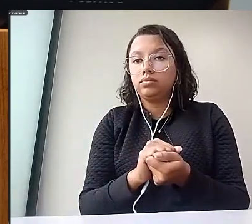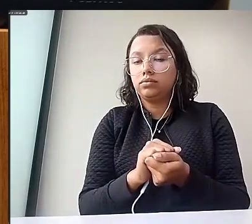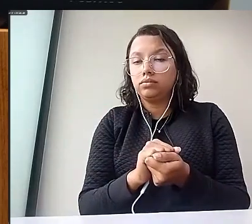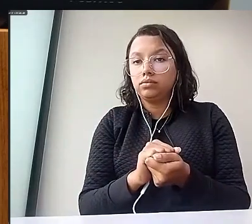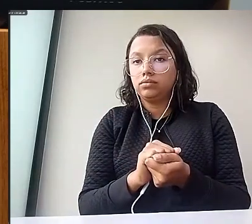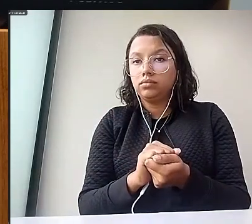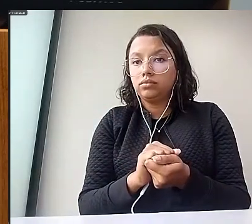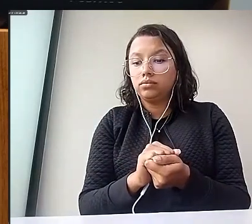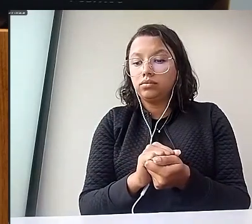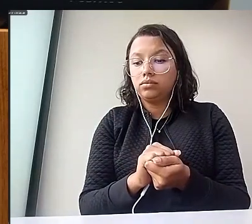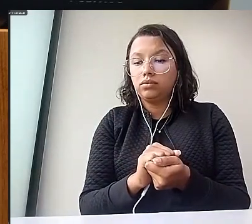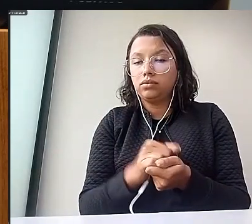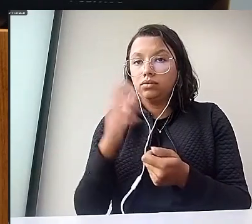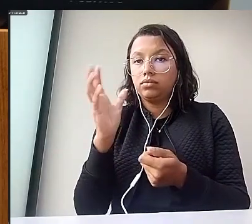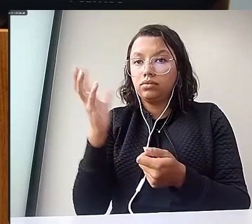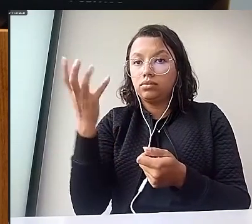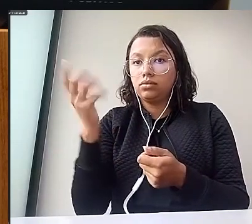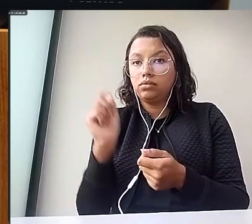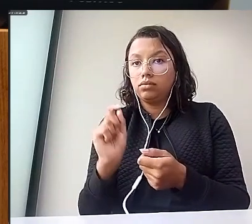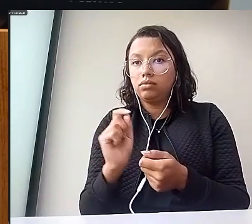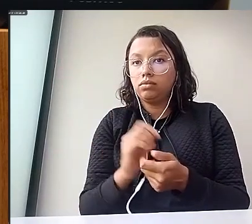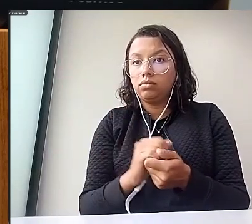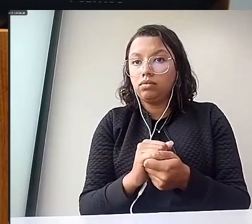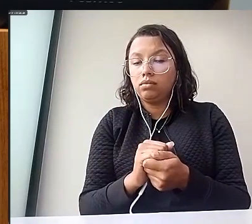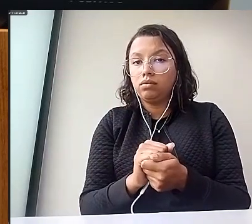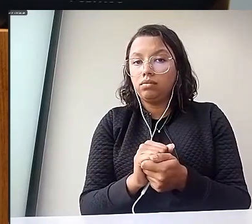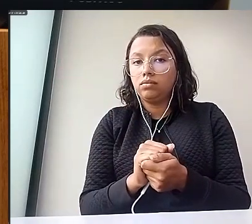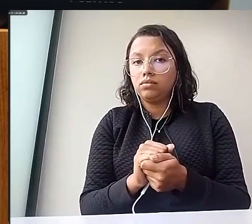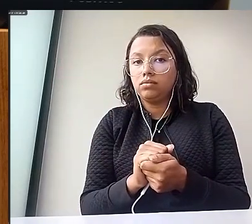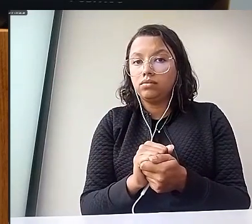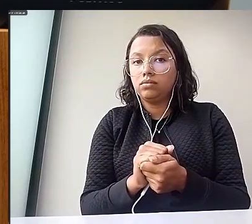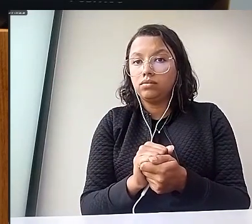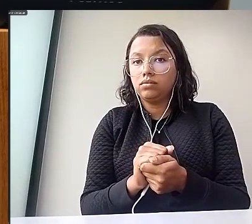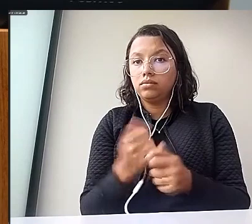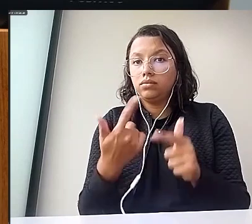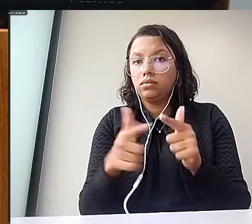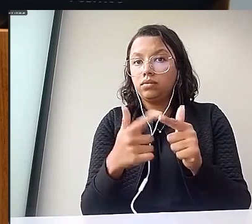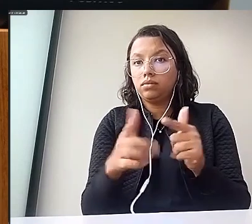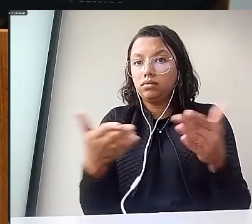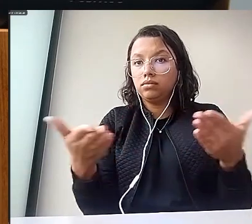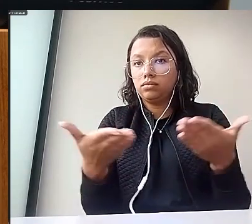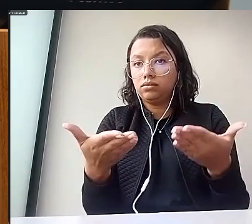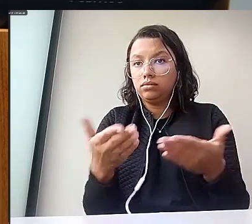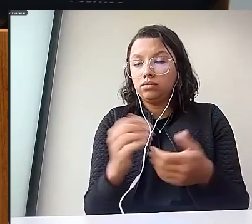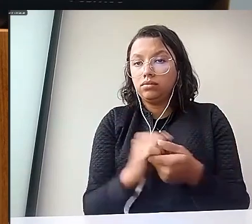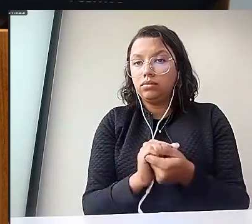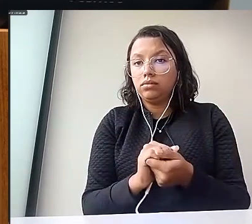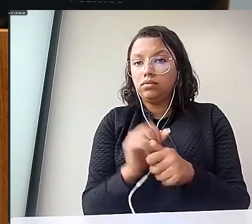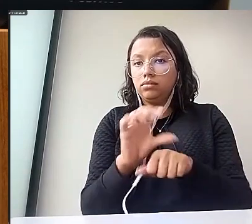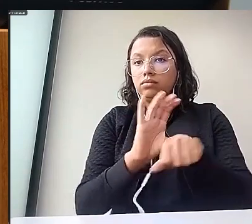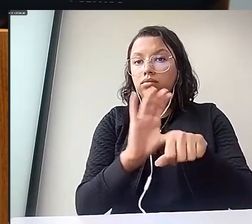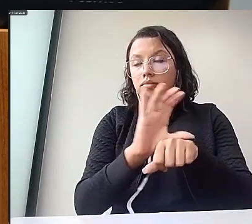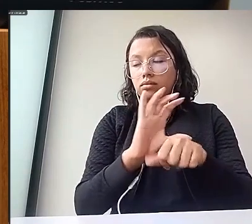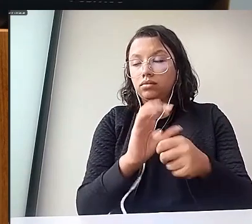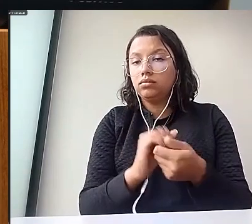decidir dentro de 3 meses a propósito del problema de constitucionalidad.